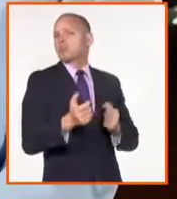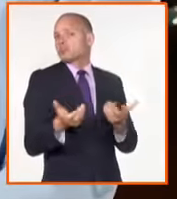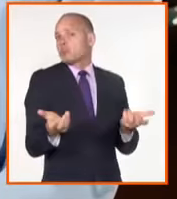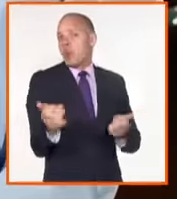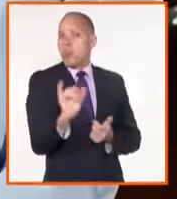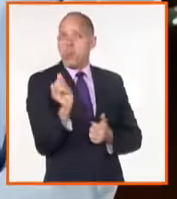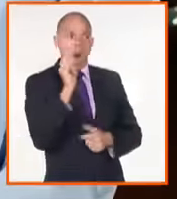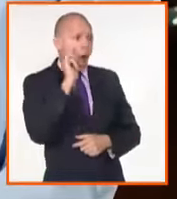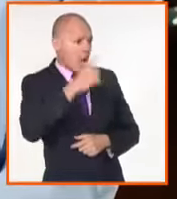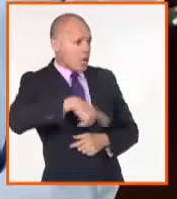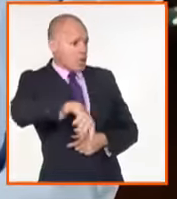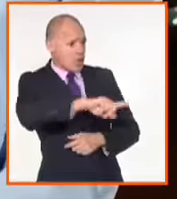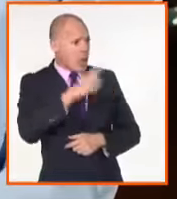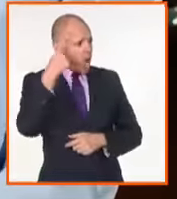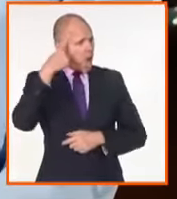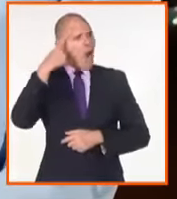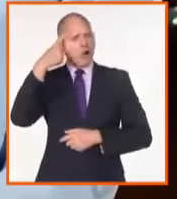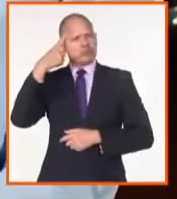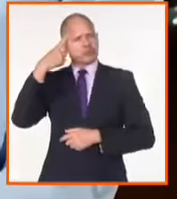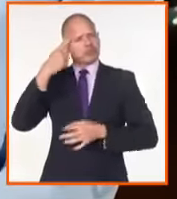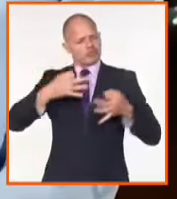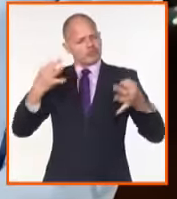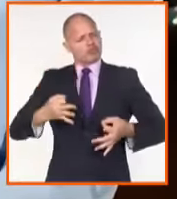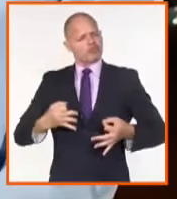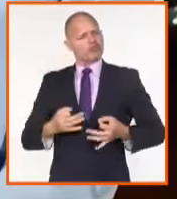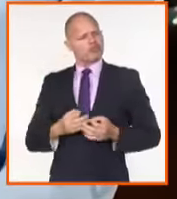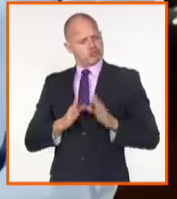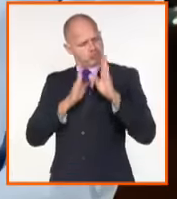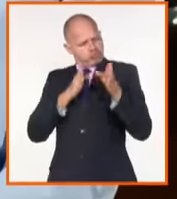con otra idea, con otra conciencia, con otra